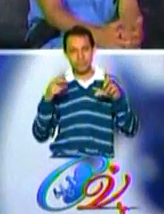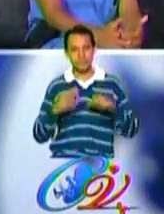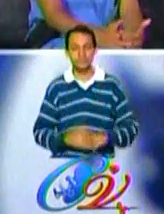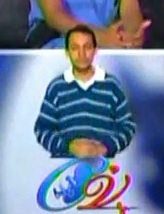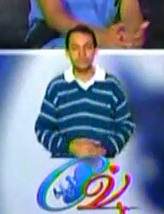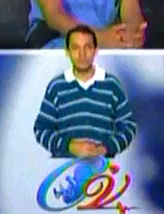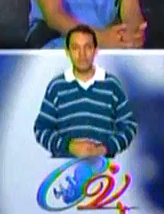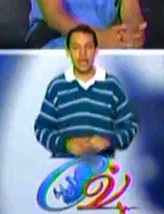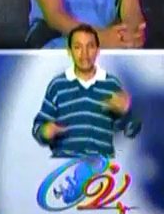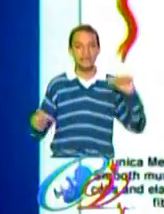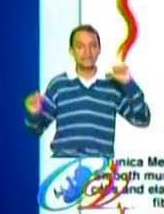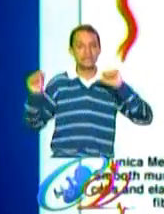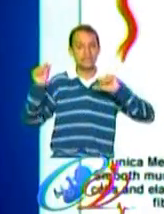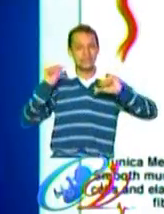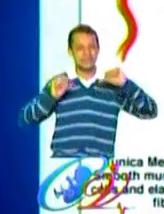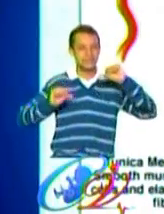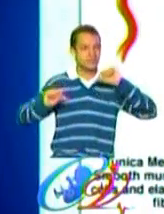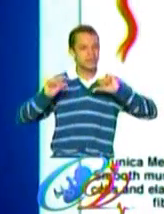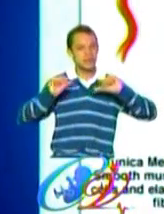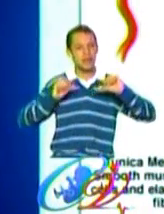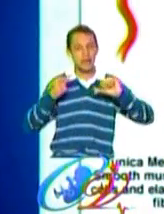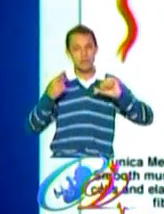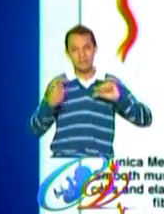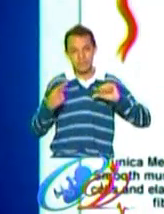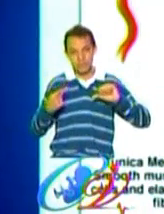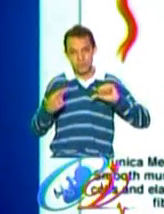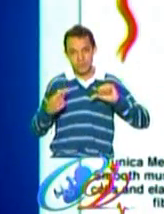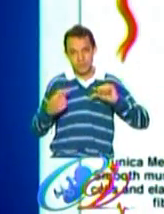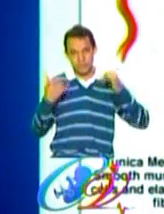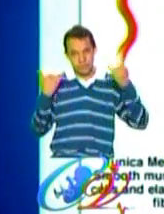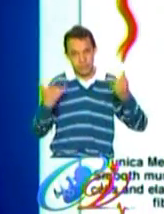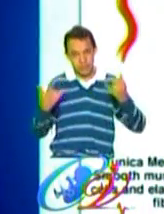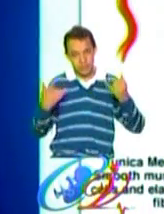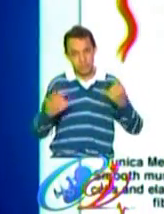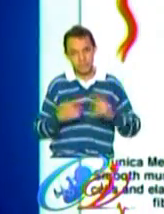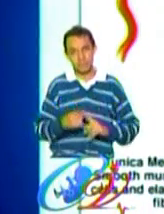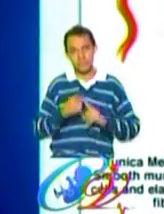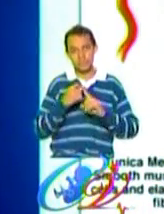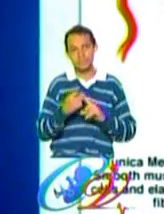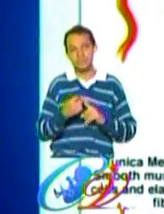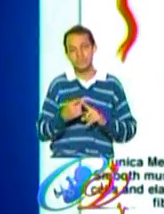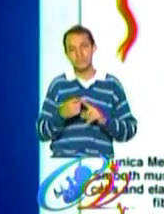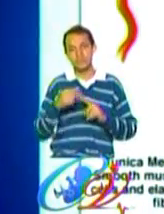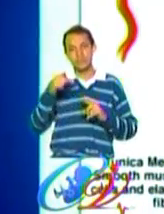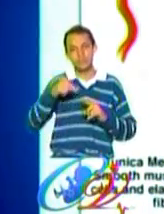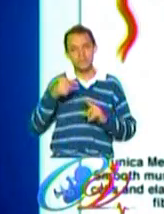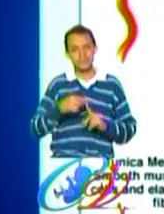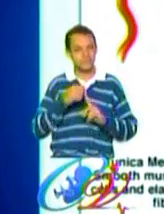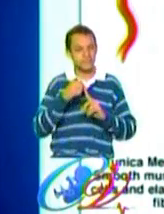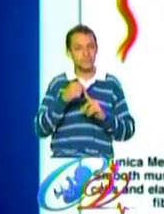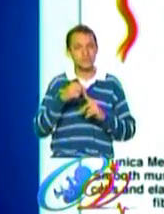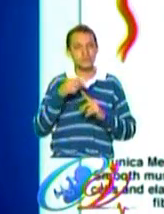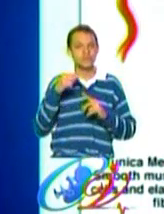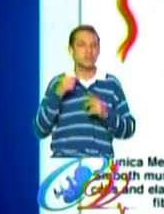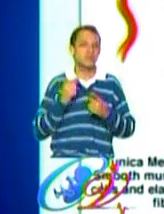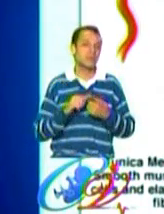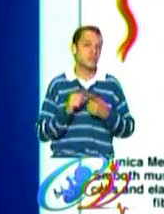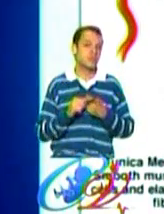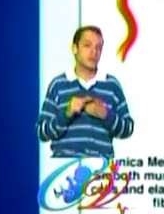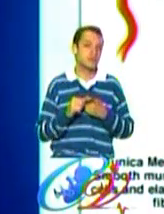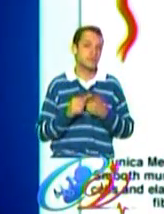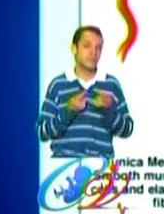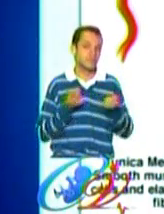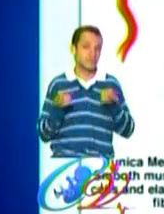los químicos, o sea, en este momento lo que pasa es un fenómeno que es como